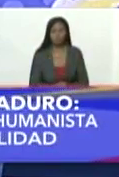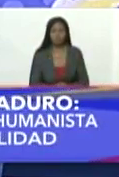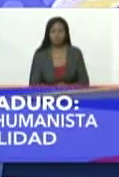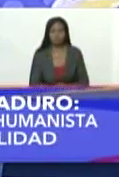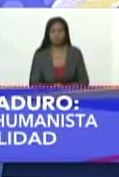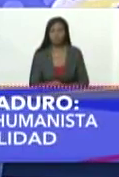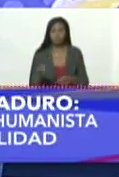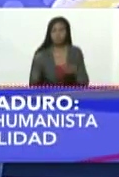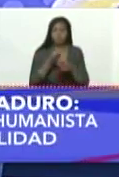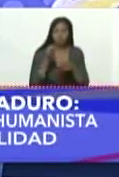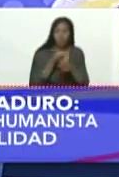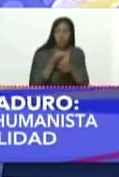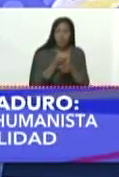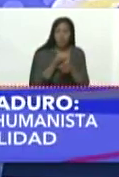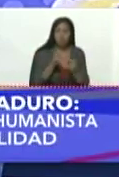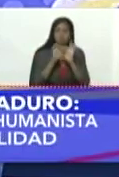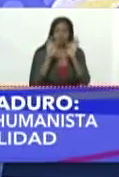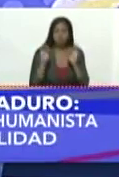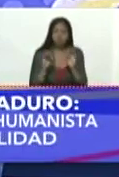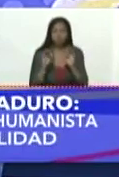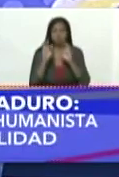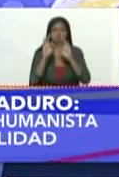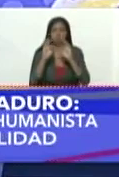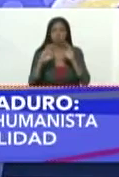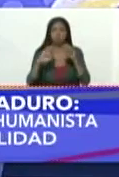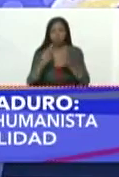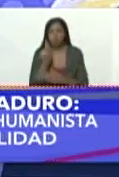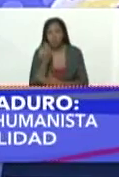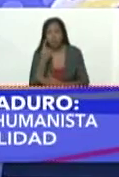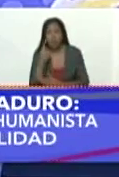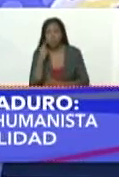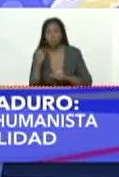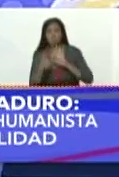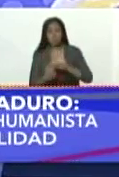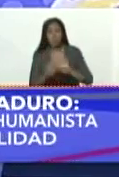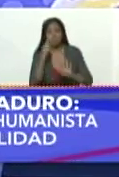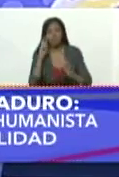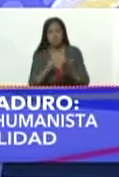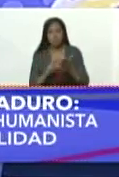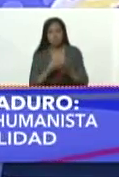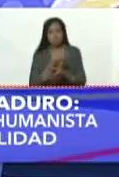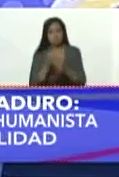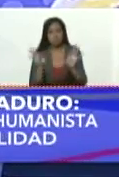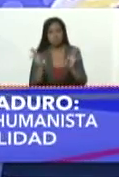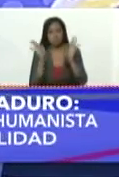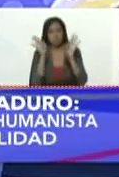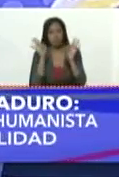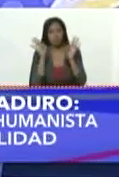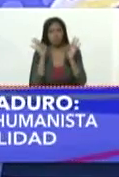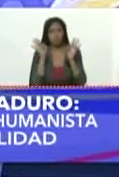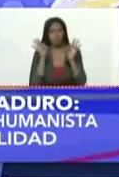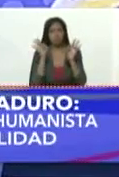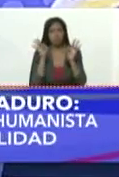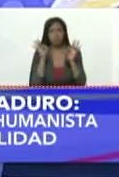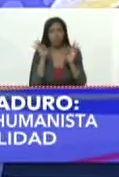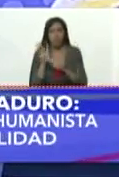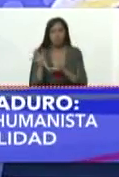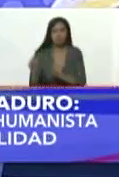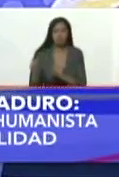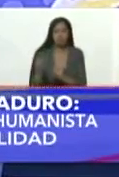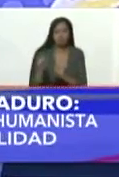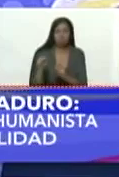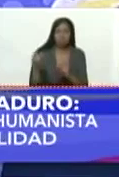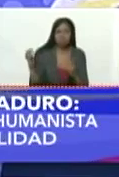alternativo, funcional y demostradamente exitoso al capitalismo